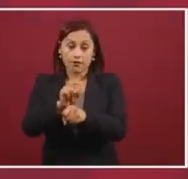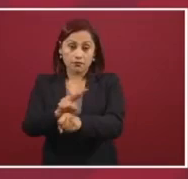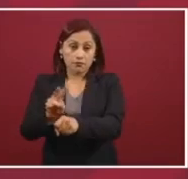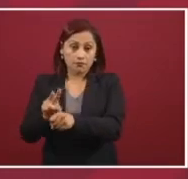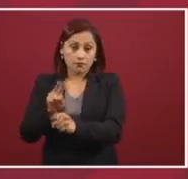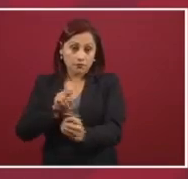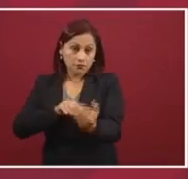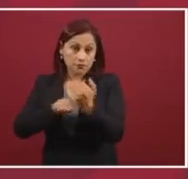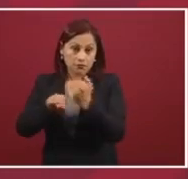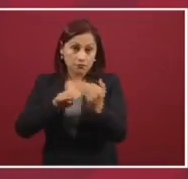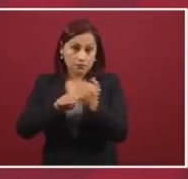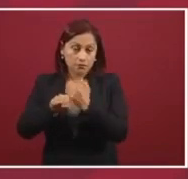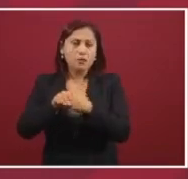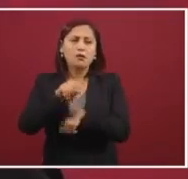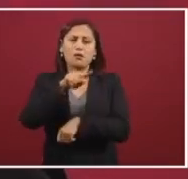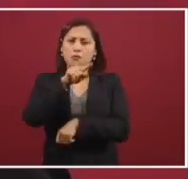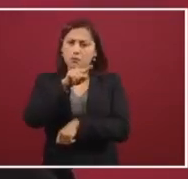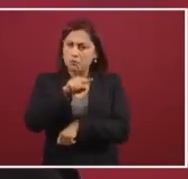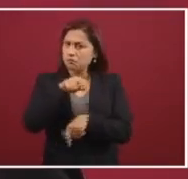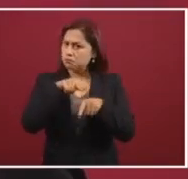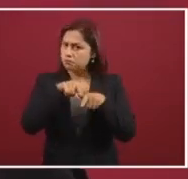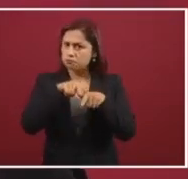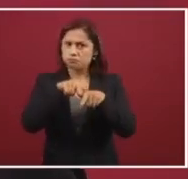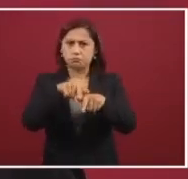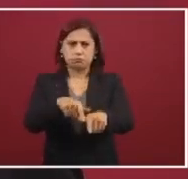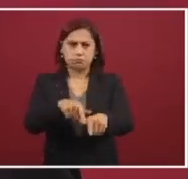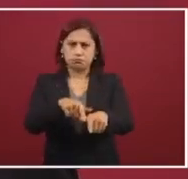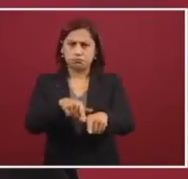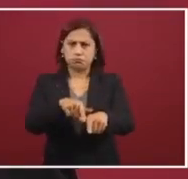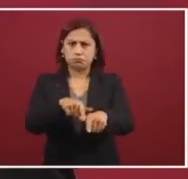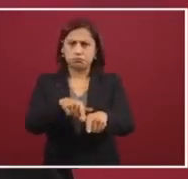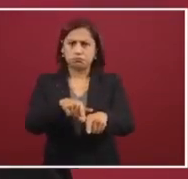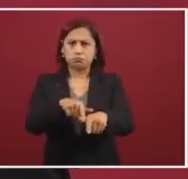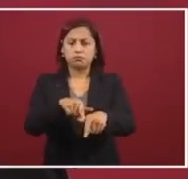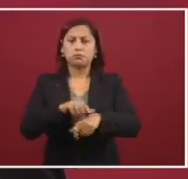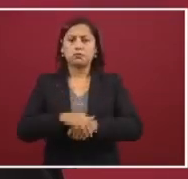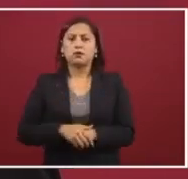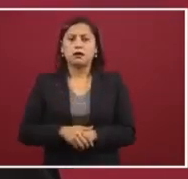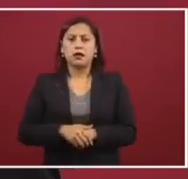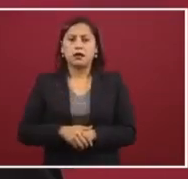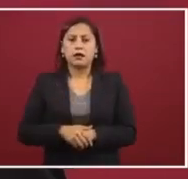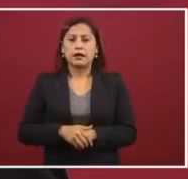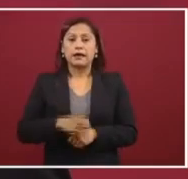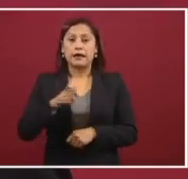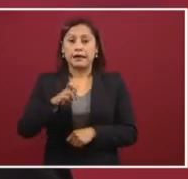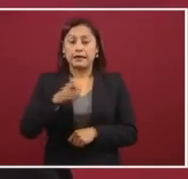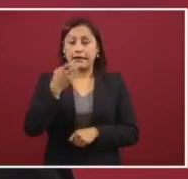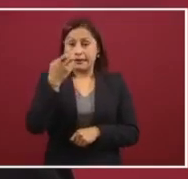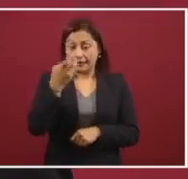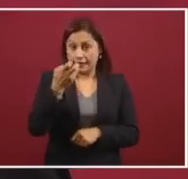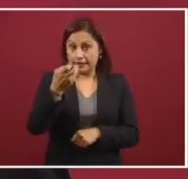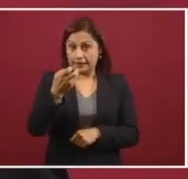esa no es función de la guardia nacional